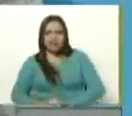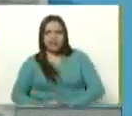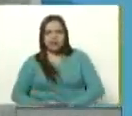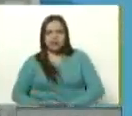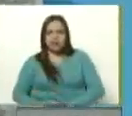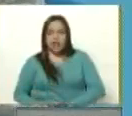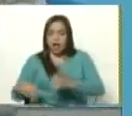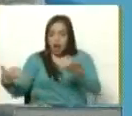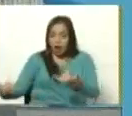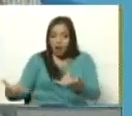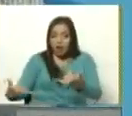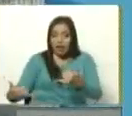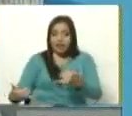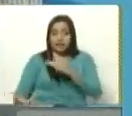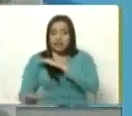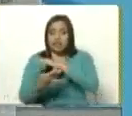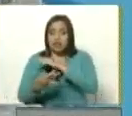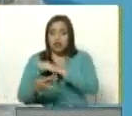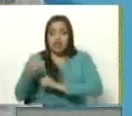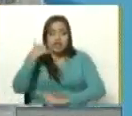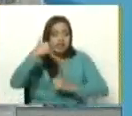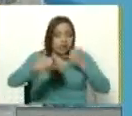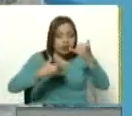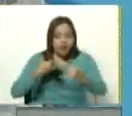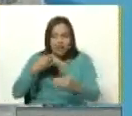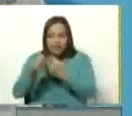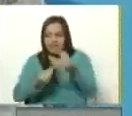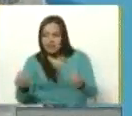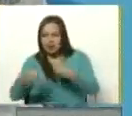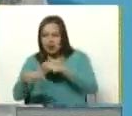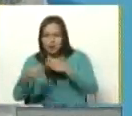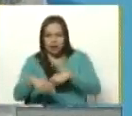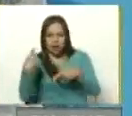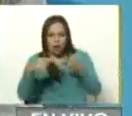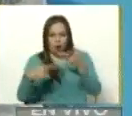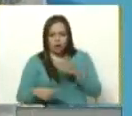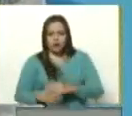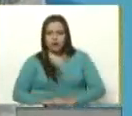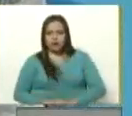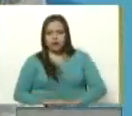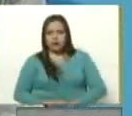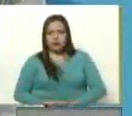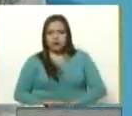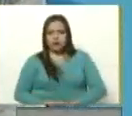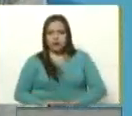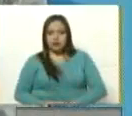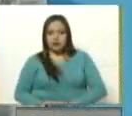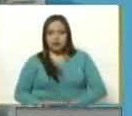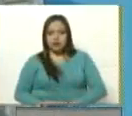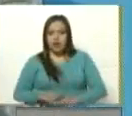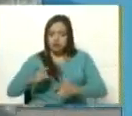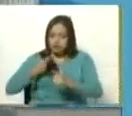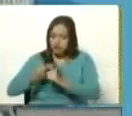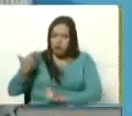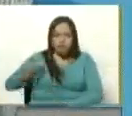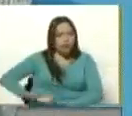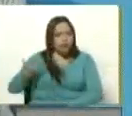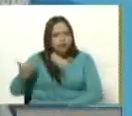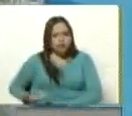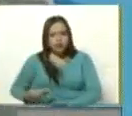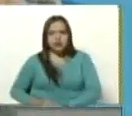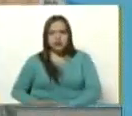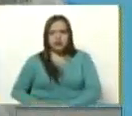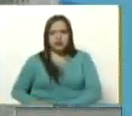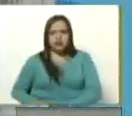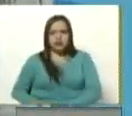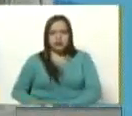hay la tecnología con los celulares, la gente cada vez produce más cosas. Entonces el papel es que nos dejen